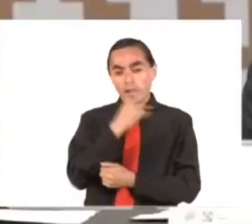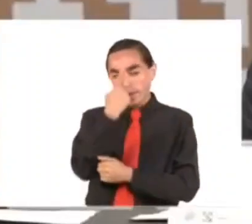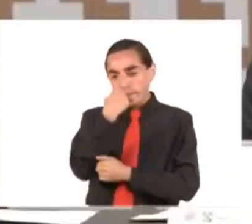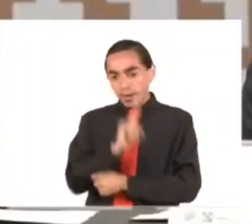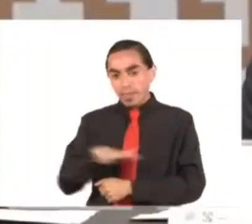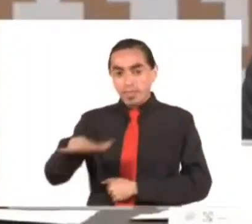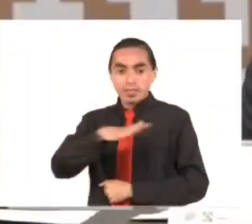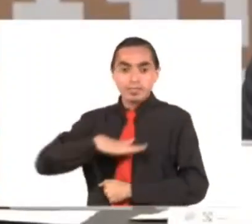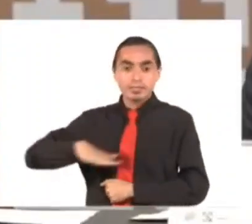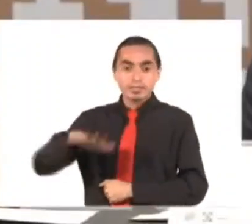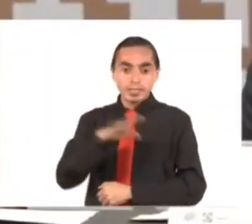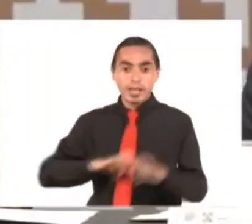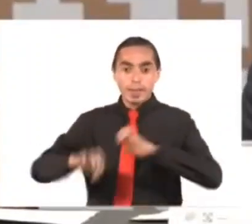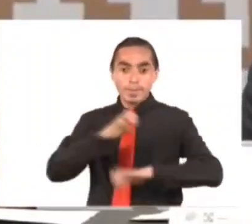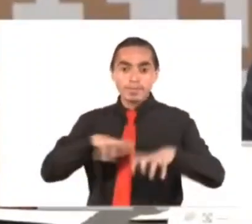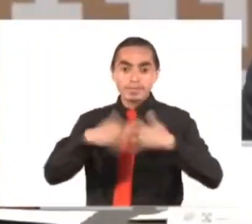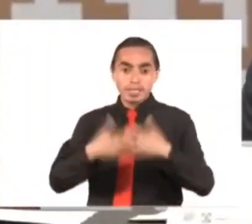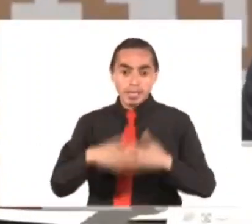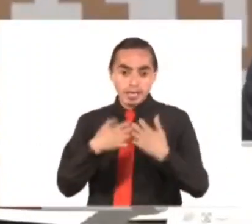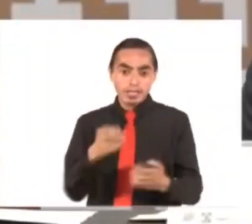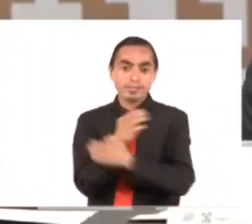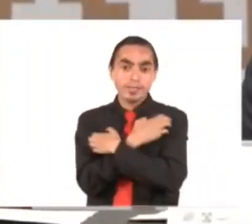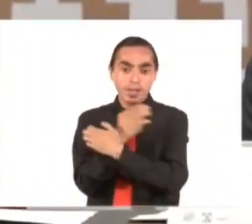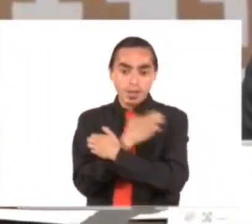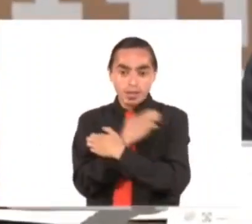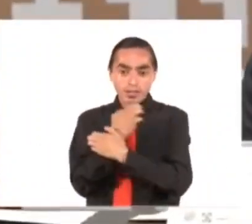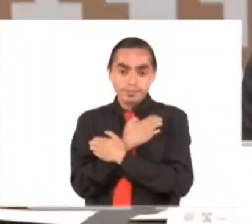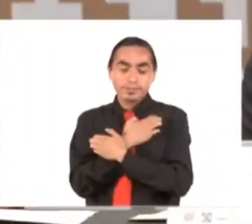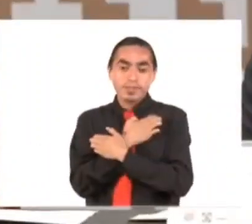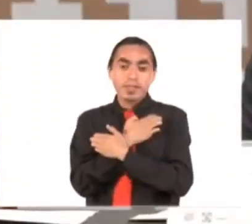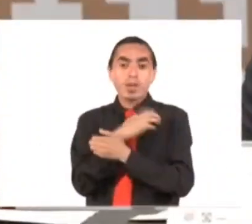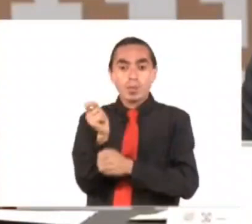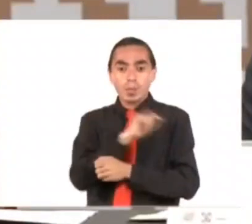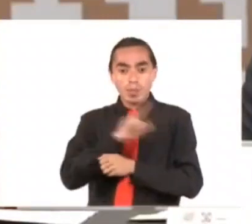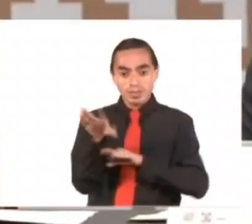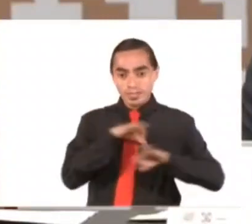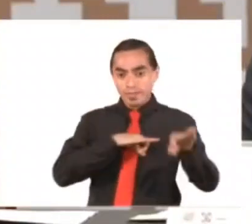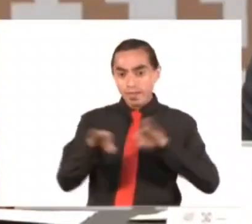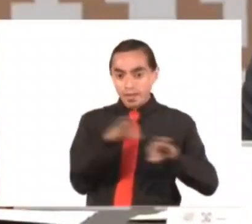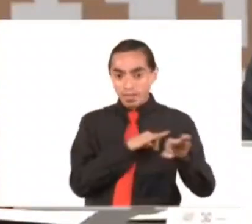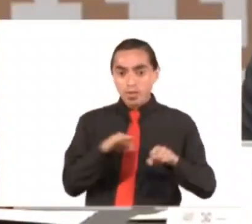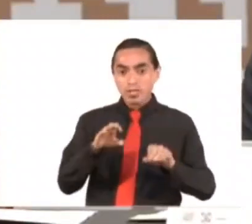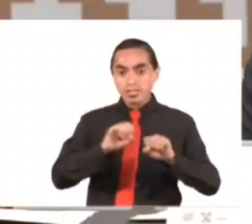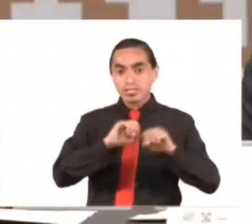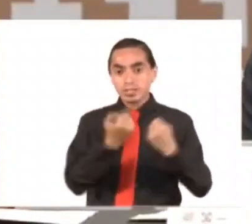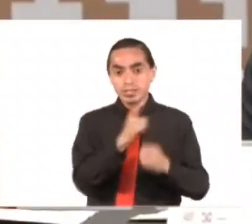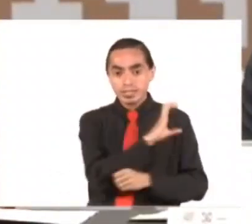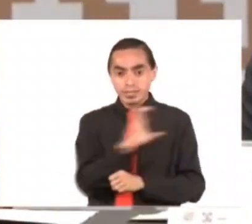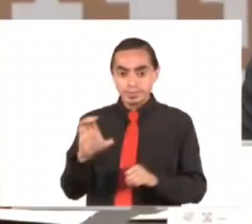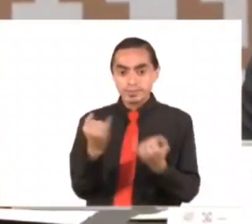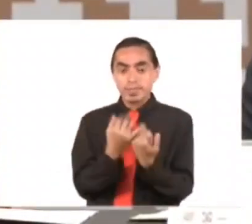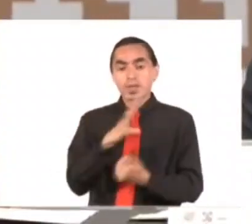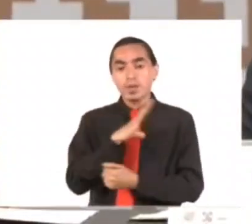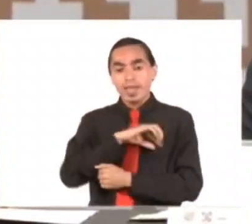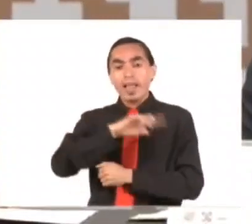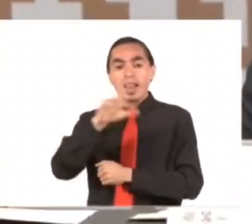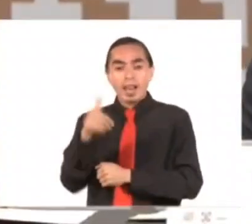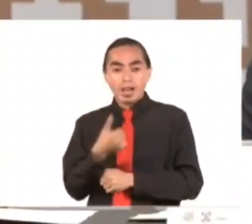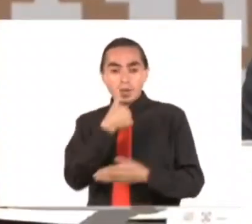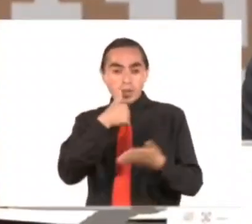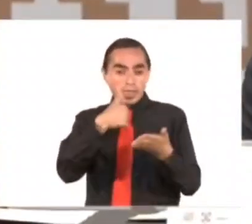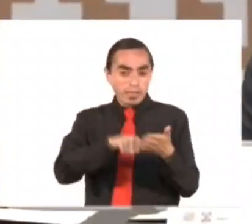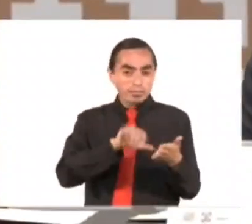empresarial, académico, de profesionistas, trabajadores y de la sociedad civil. Luego de recibir las cartas de intención